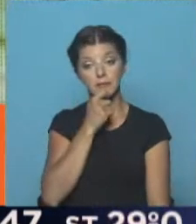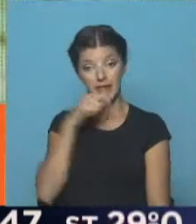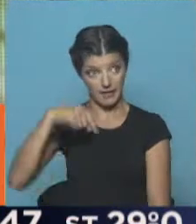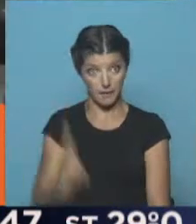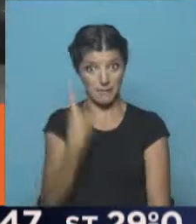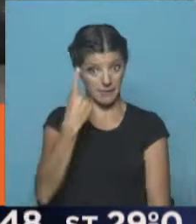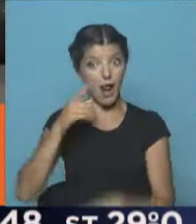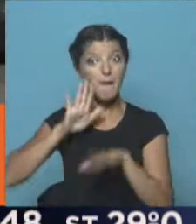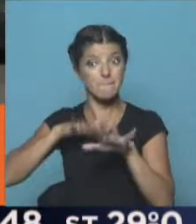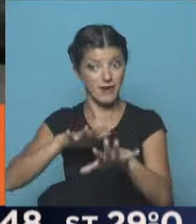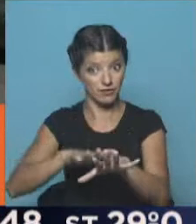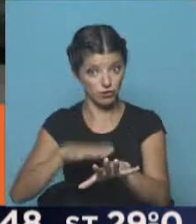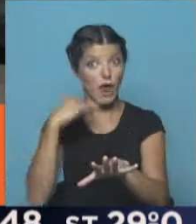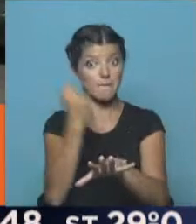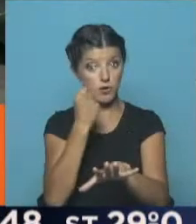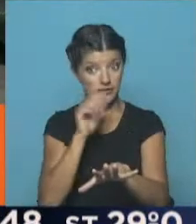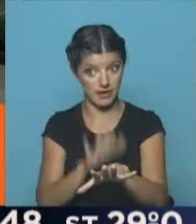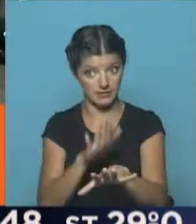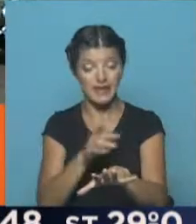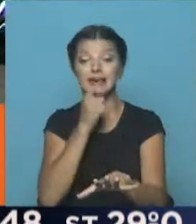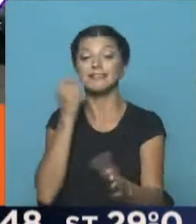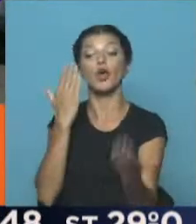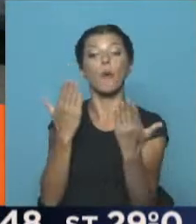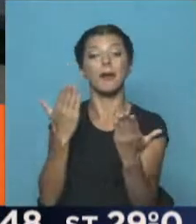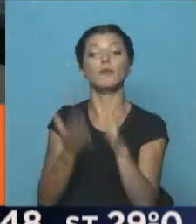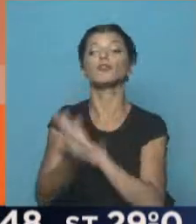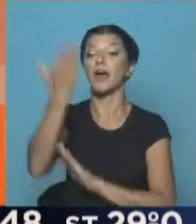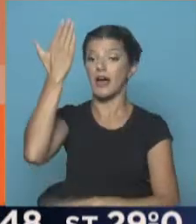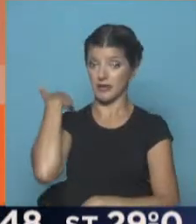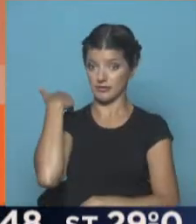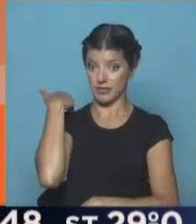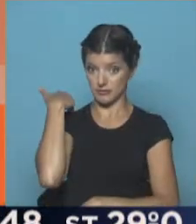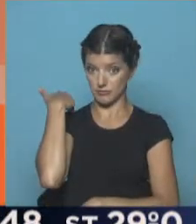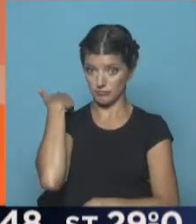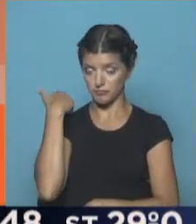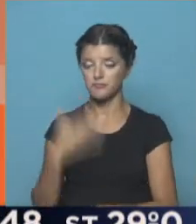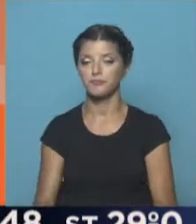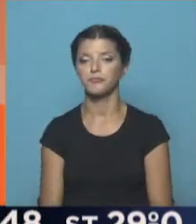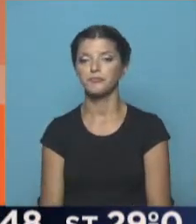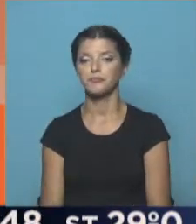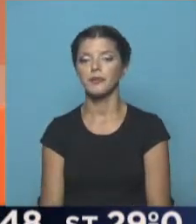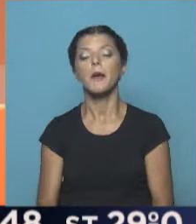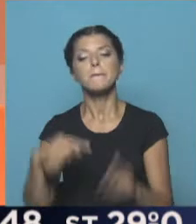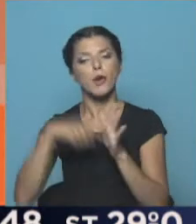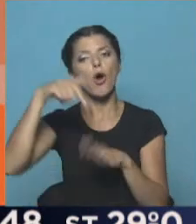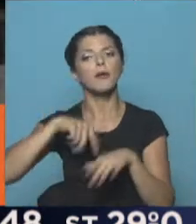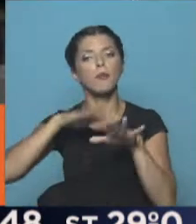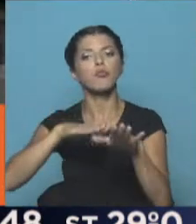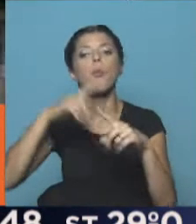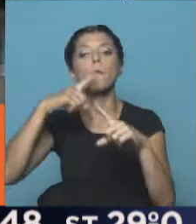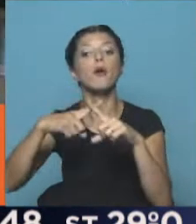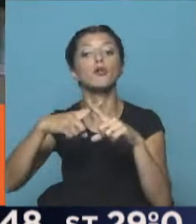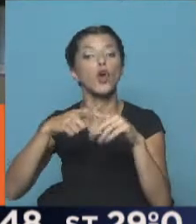primera manifestación tan grande como es comparable con las de las calles la caída de choche pero ahora la gente se moviliza por la corrupción